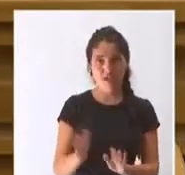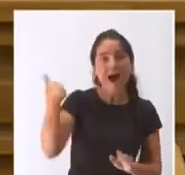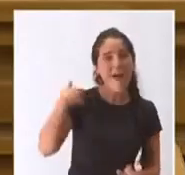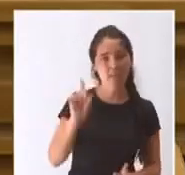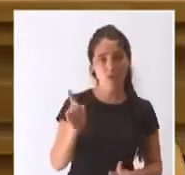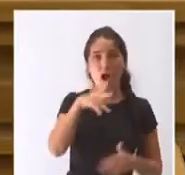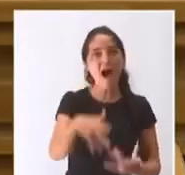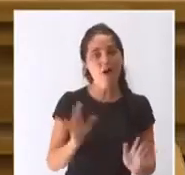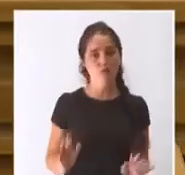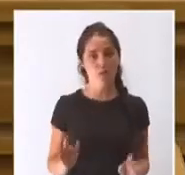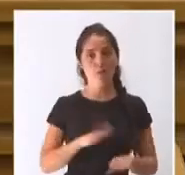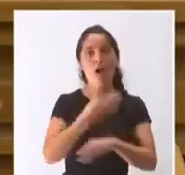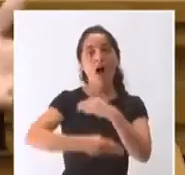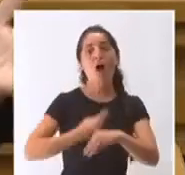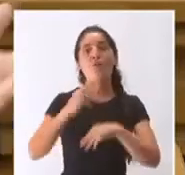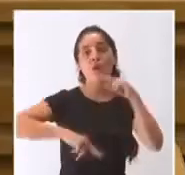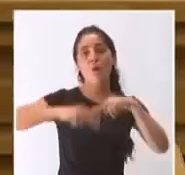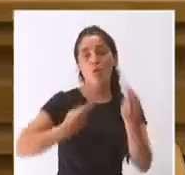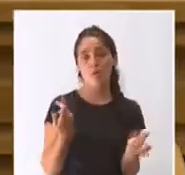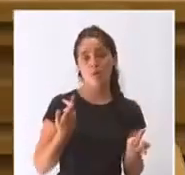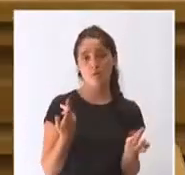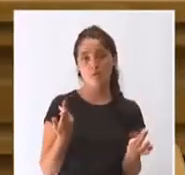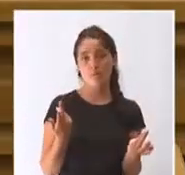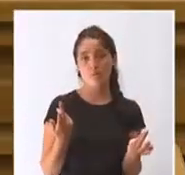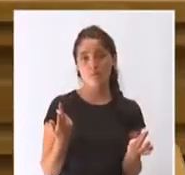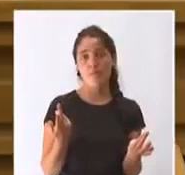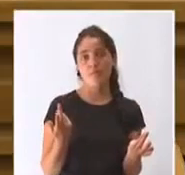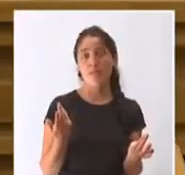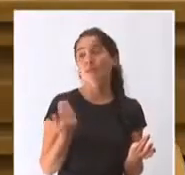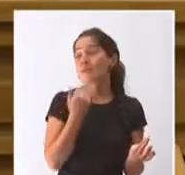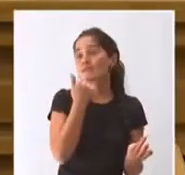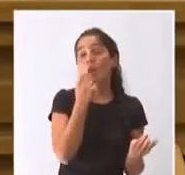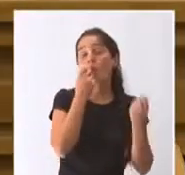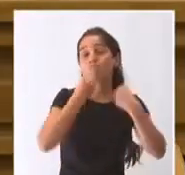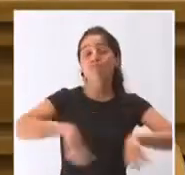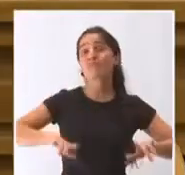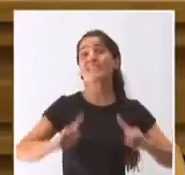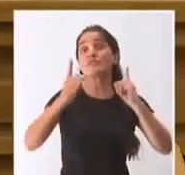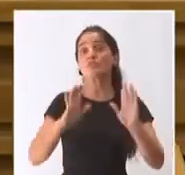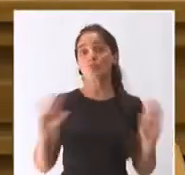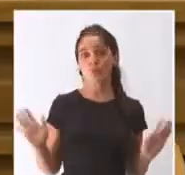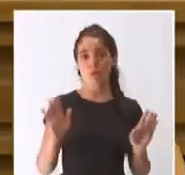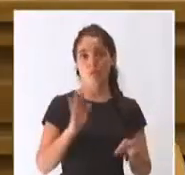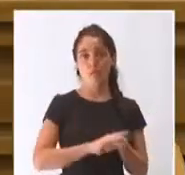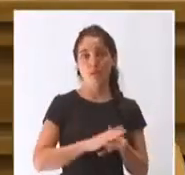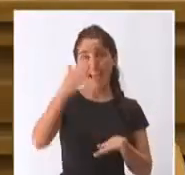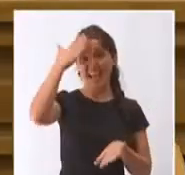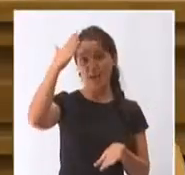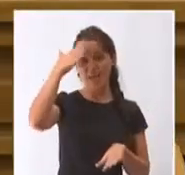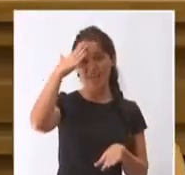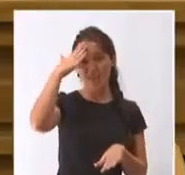poder hacer obras de infraestructura hidráulica es histórico para la población del entorno de la cabecera del trasvase bueno realmente